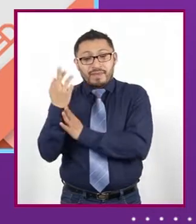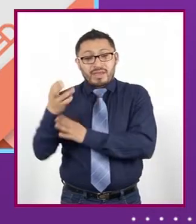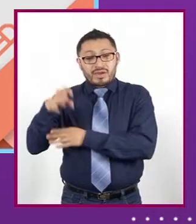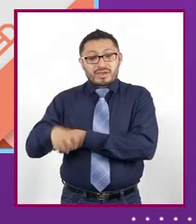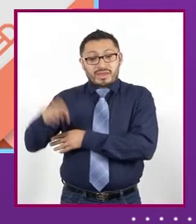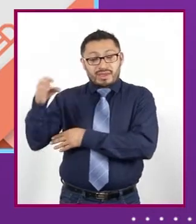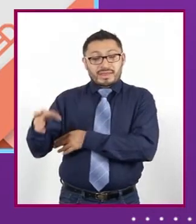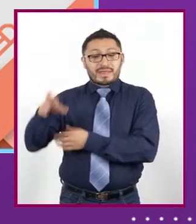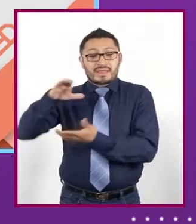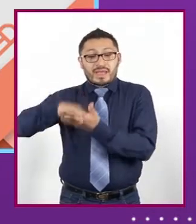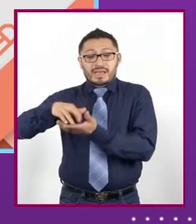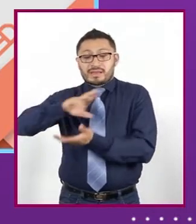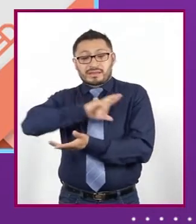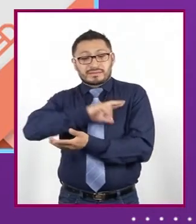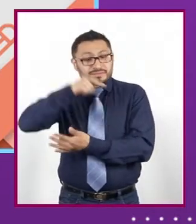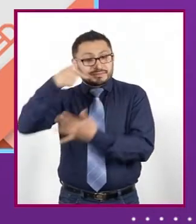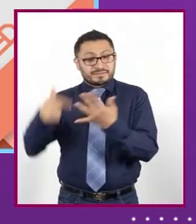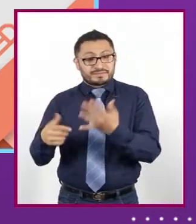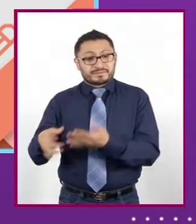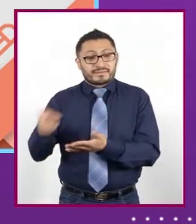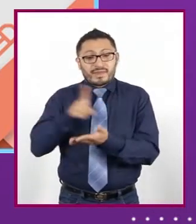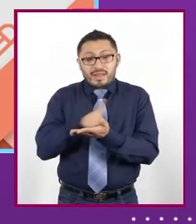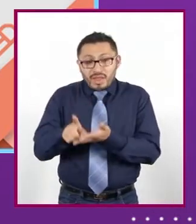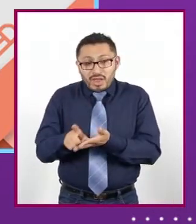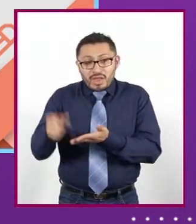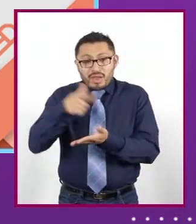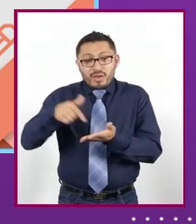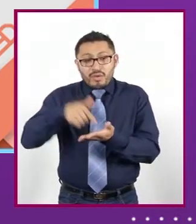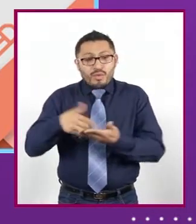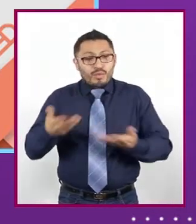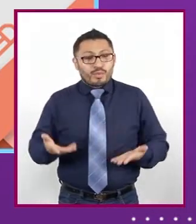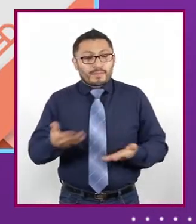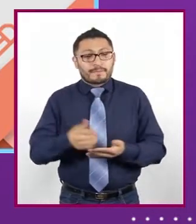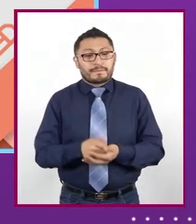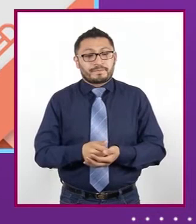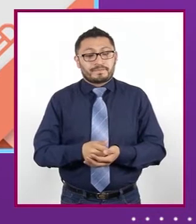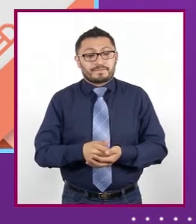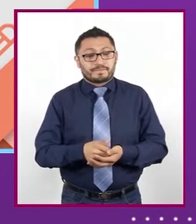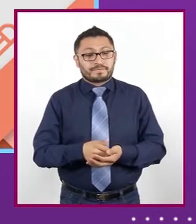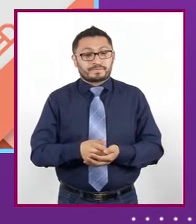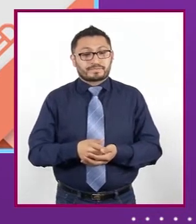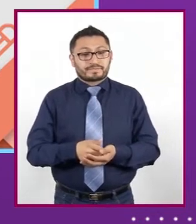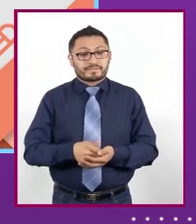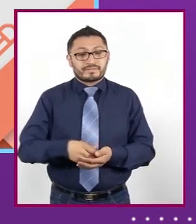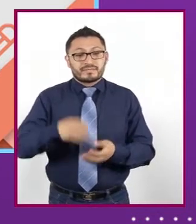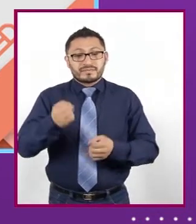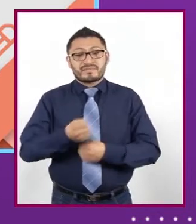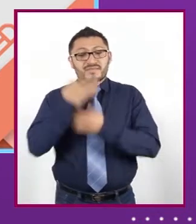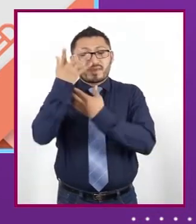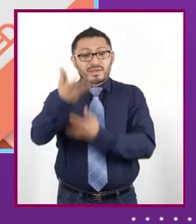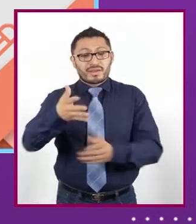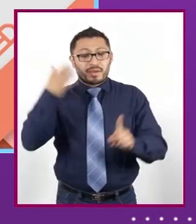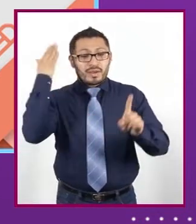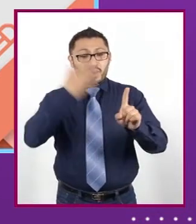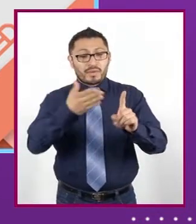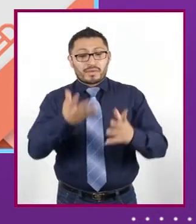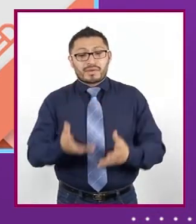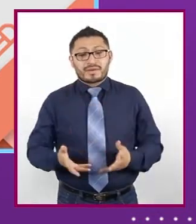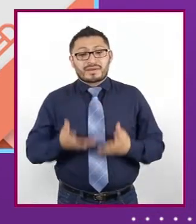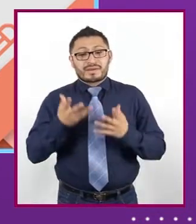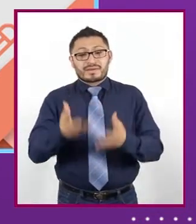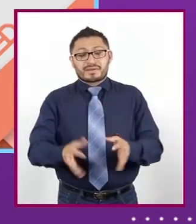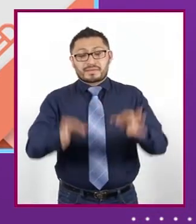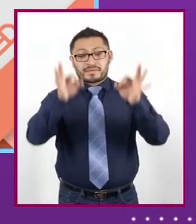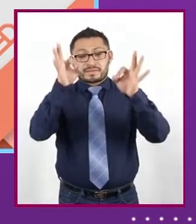estado civil, con domicilio ubicado en, que expresan su deseo de dejar